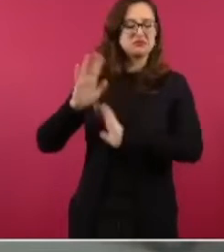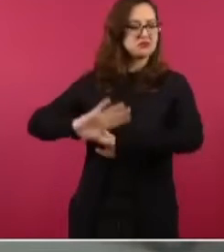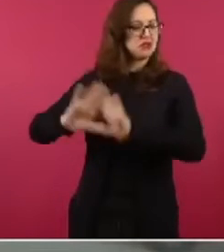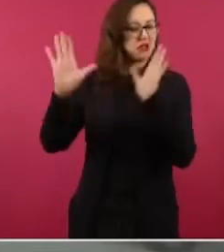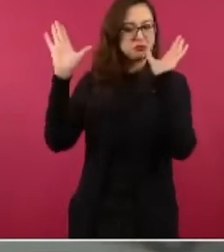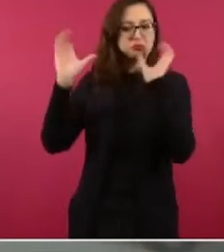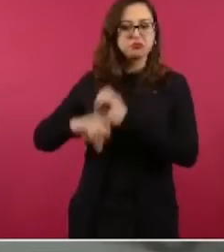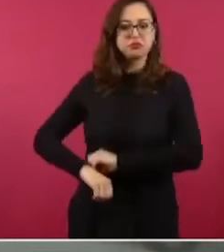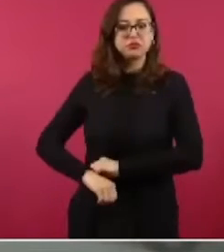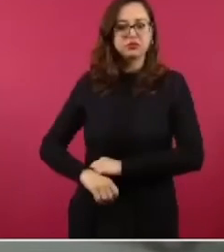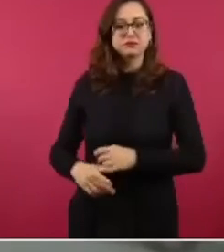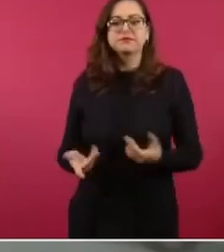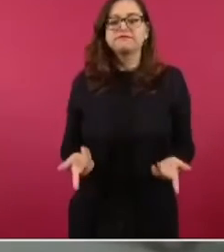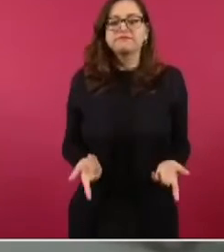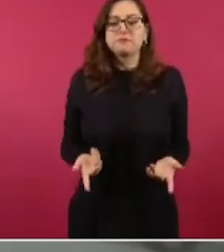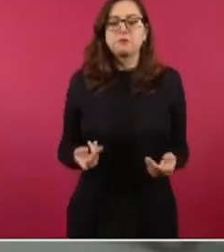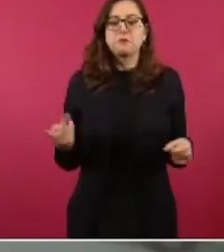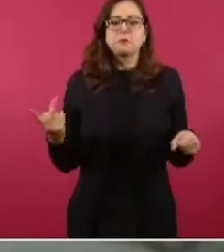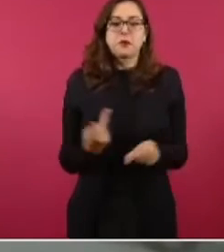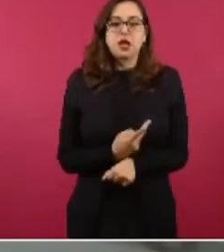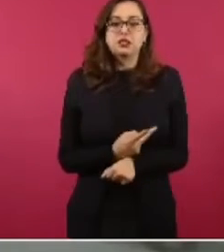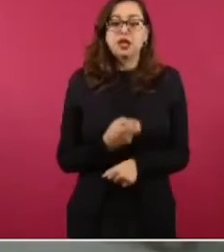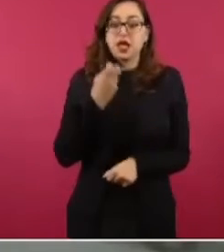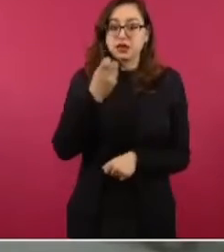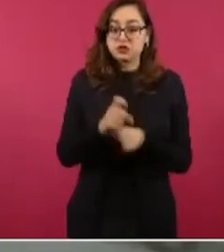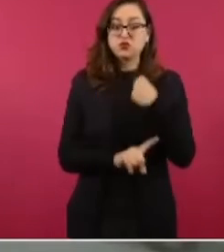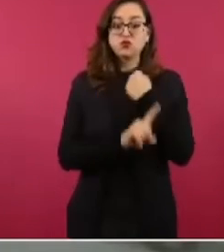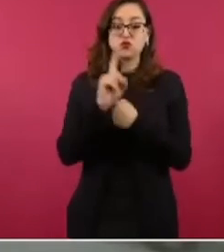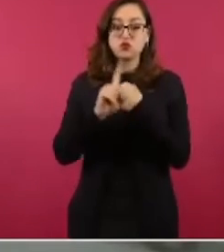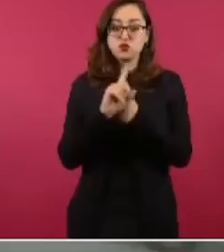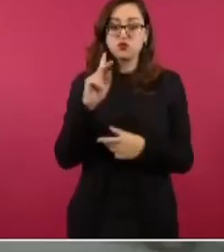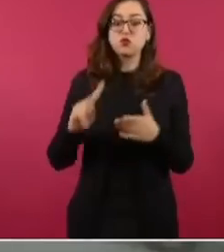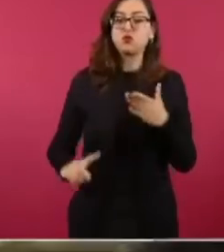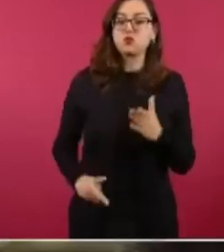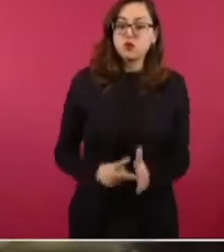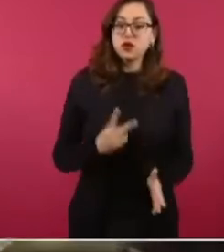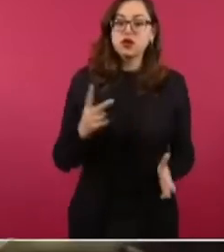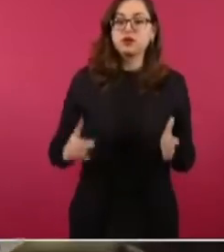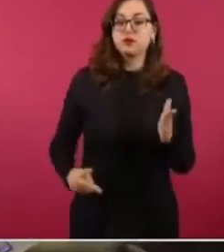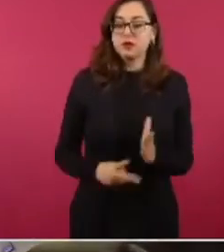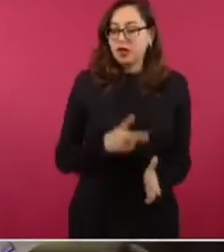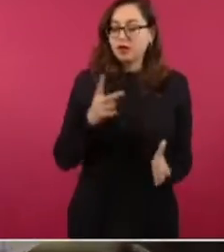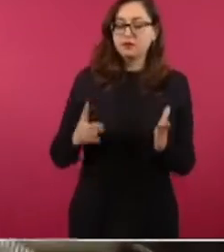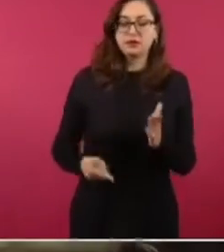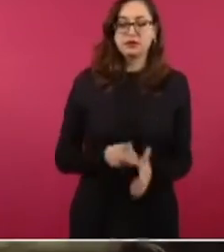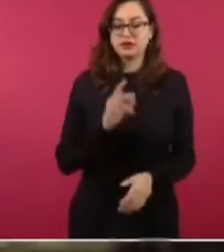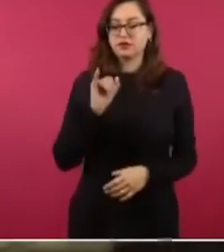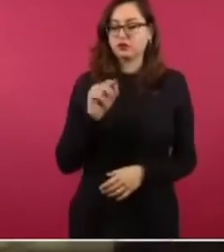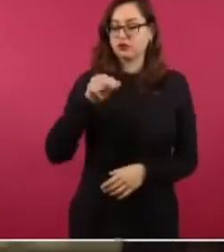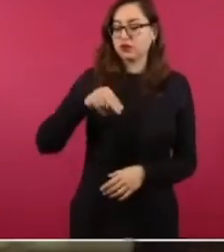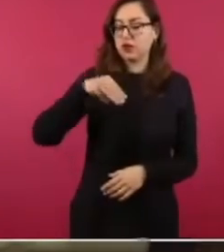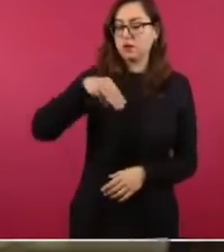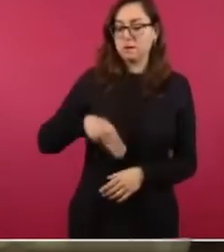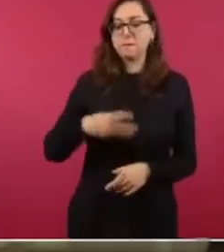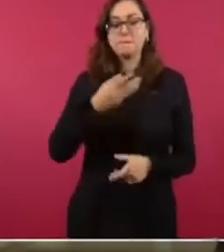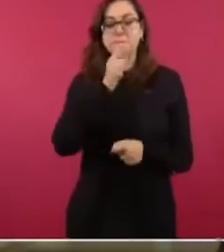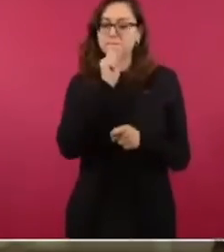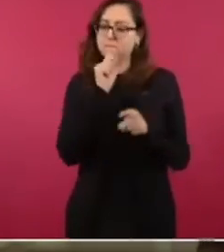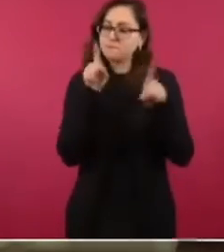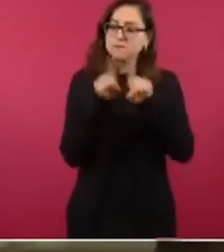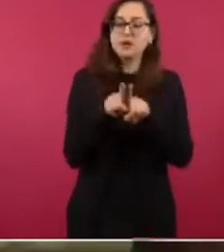esto sucede recurrentemente, presidente, con el Instituto Nacional de Migración, que hay muchas demandas de